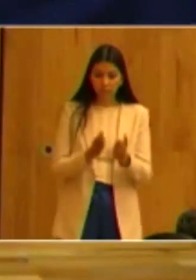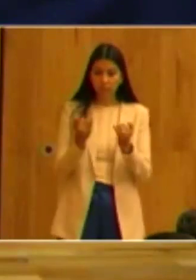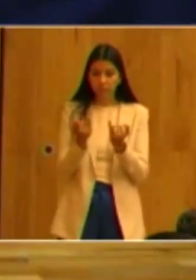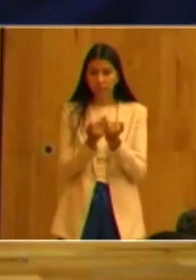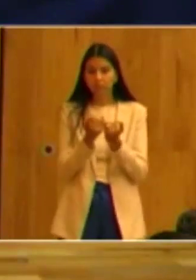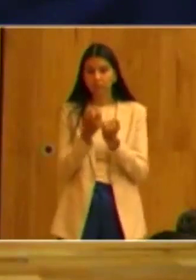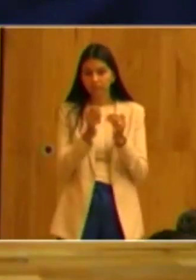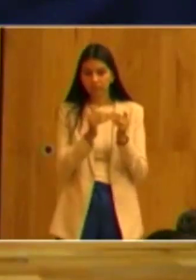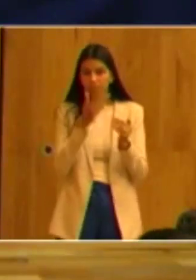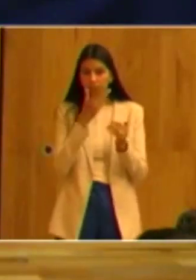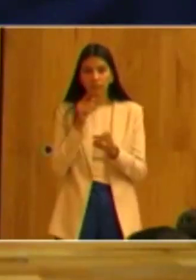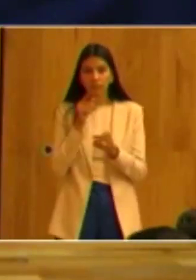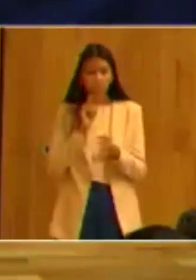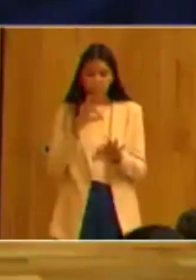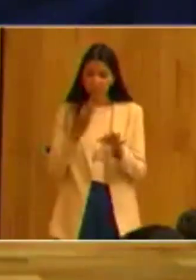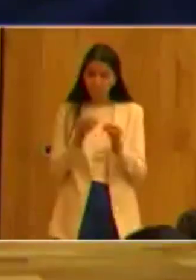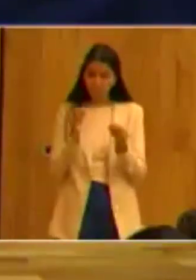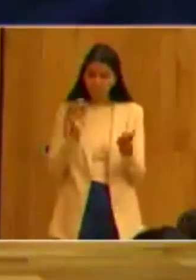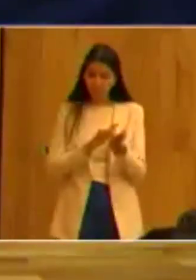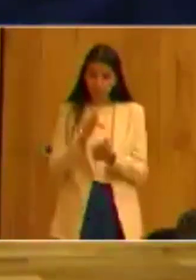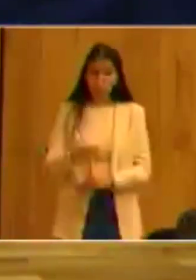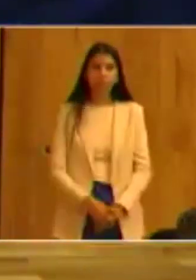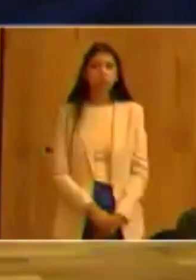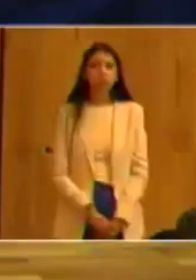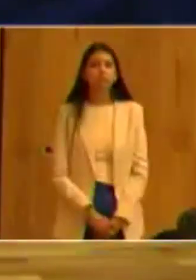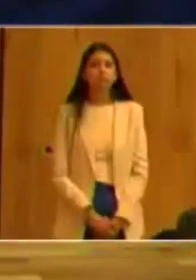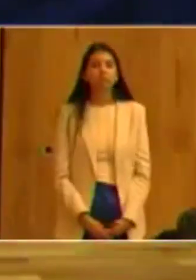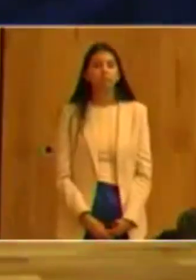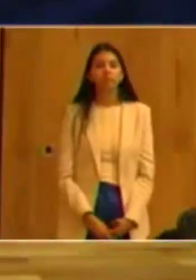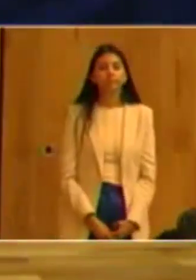esta igualdad de género. Sería todo. Muchas gracias.